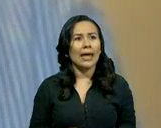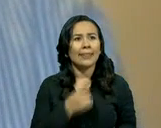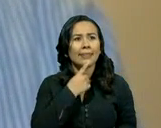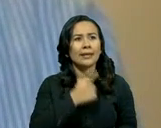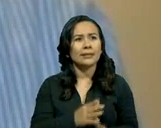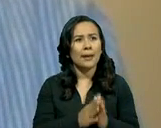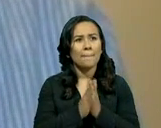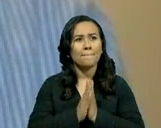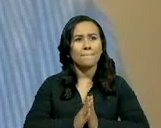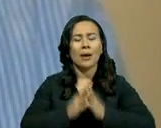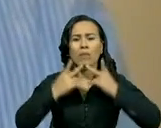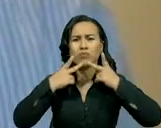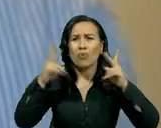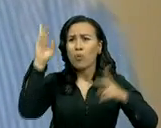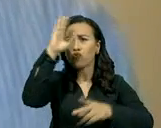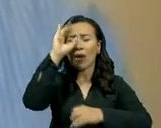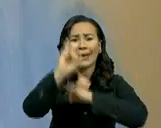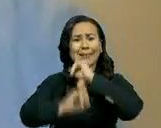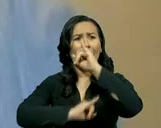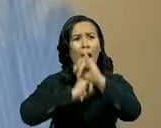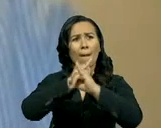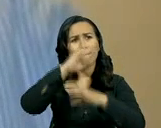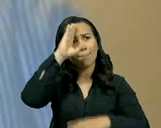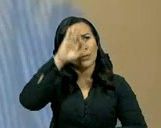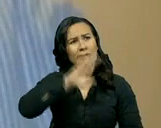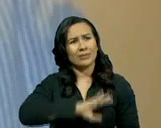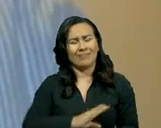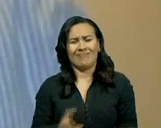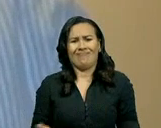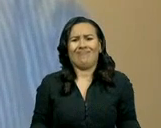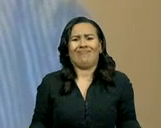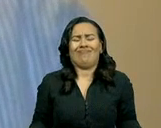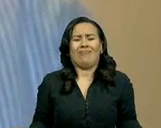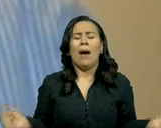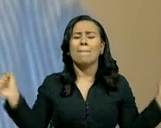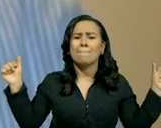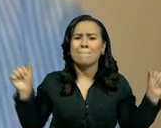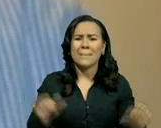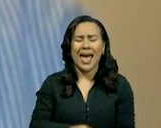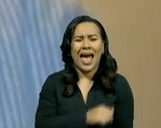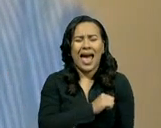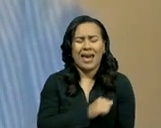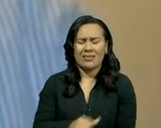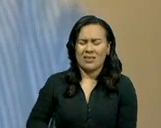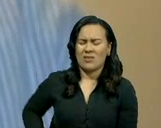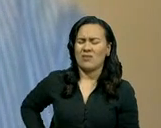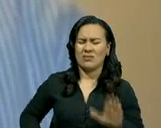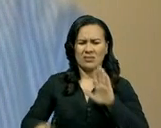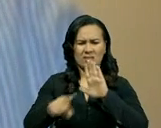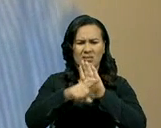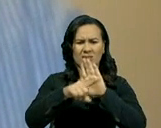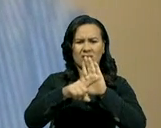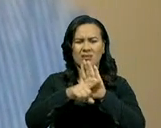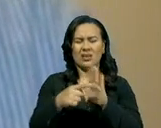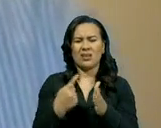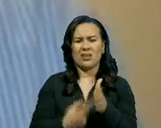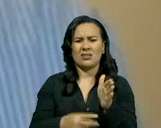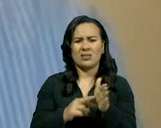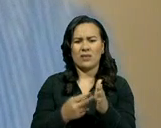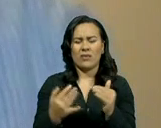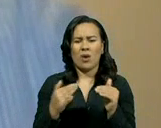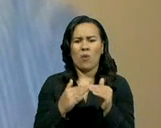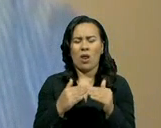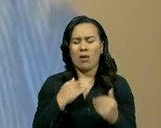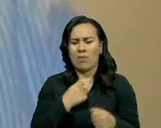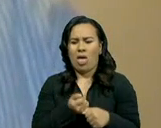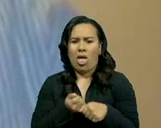solicitará difusión roja a la Interpol. Es una acción burda que claramente califica como persecución